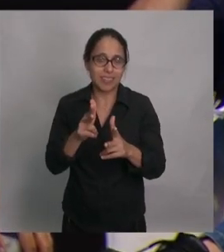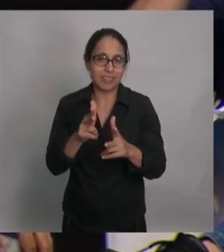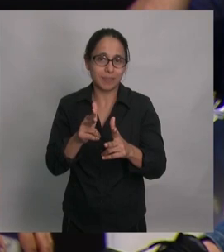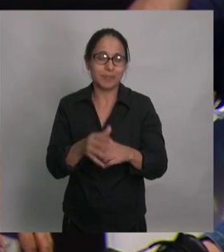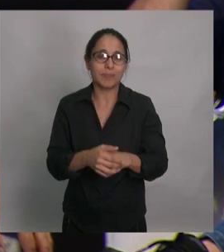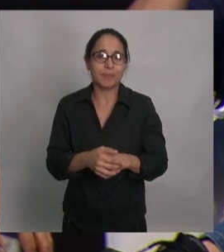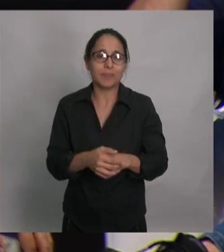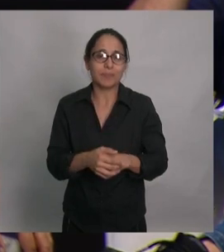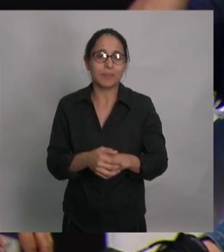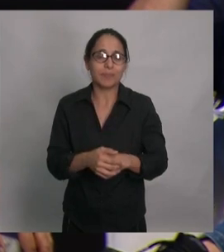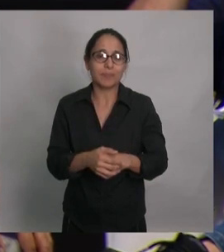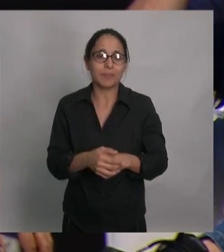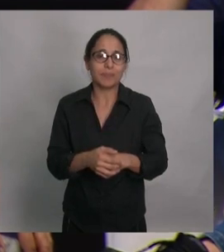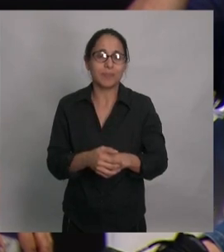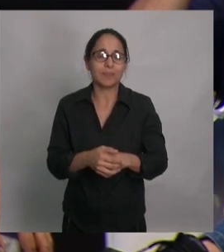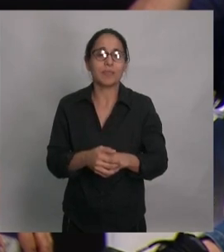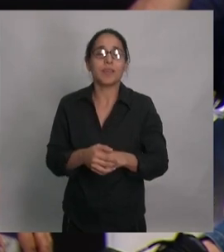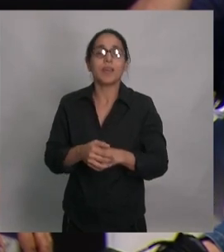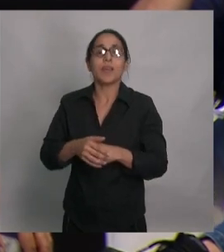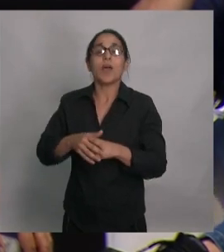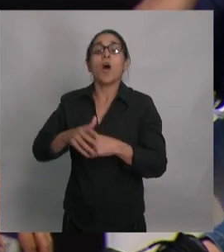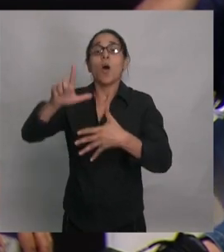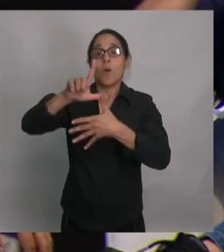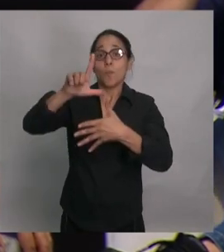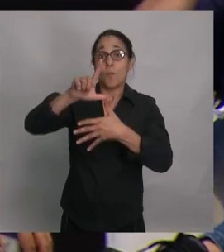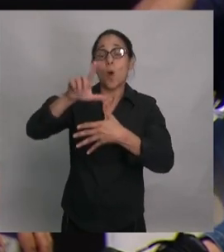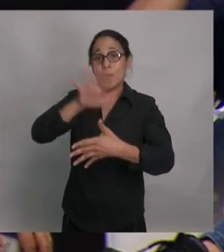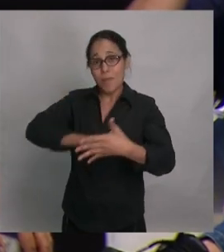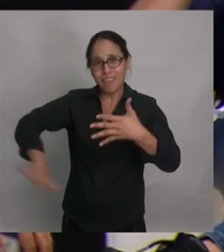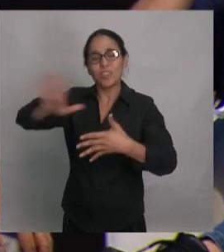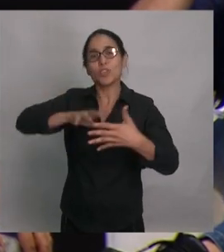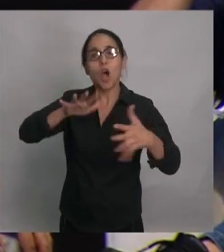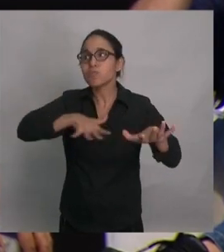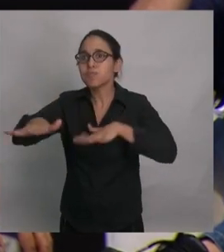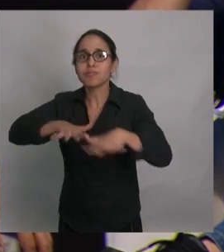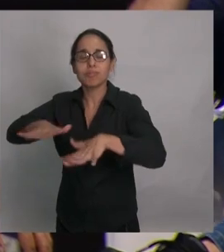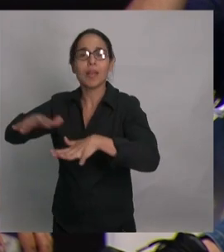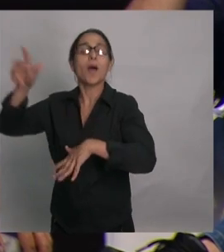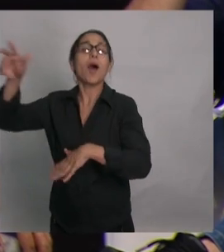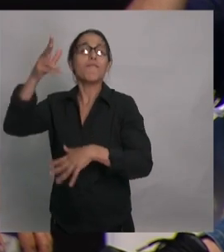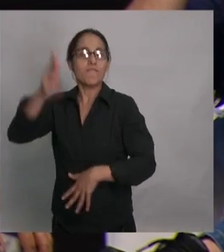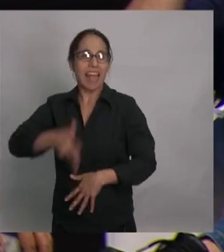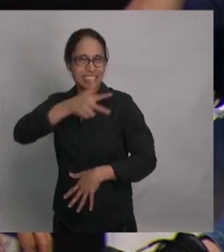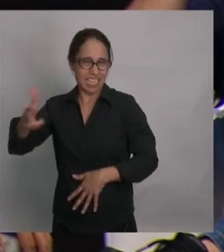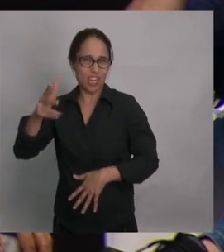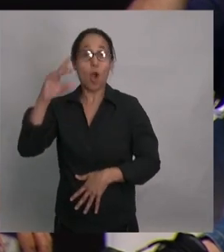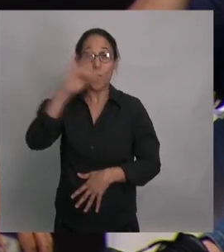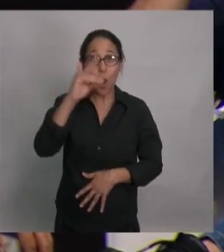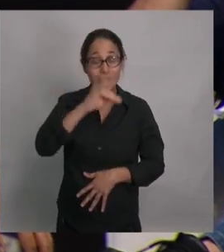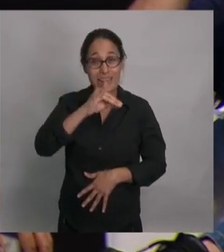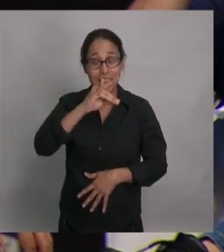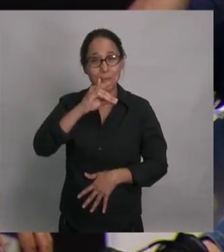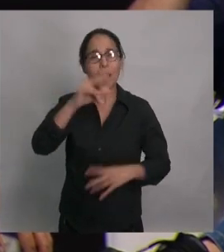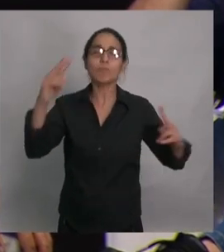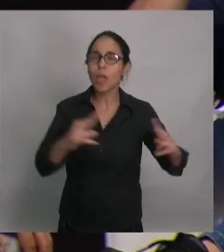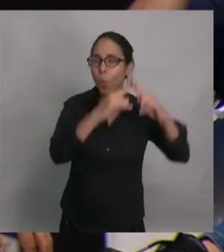que nos dio a los movimientos populares latinoamericanos Francisco en Bolivia en el encuentro de Santa Cruz